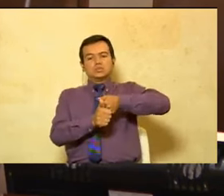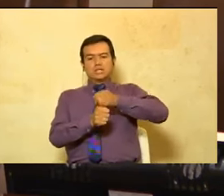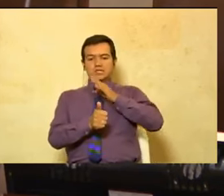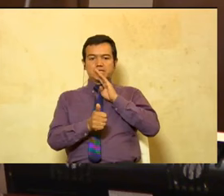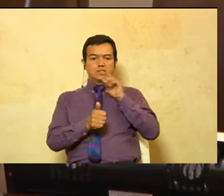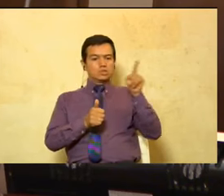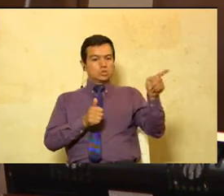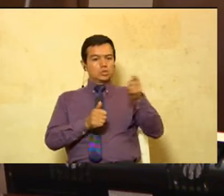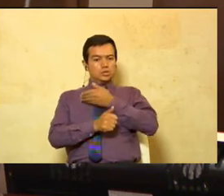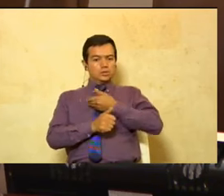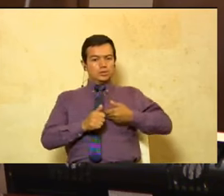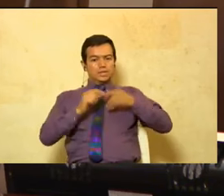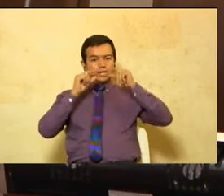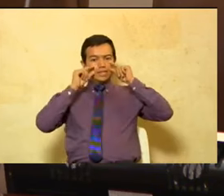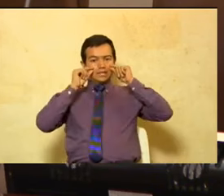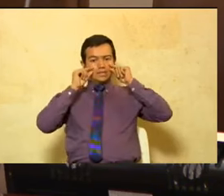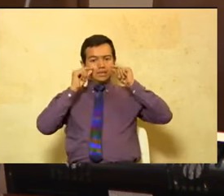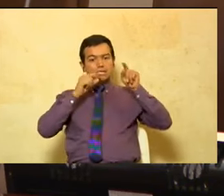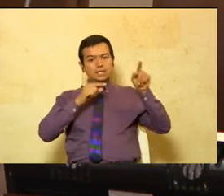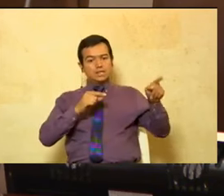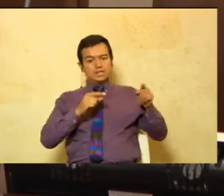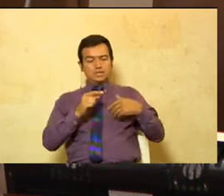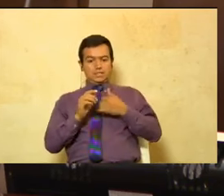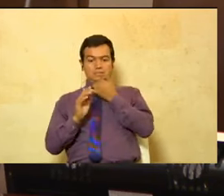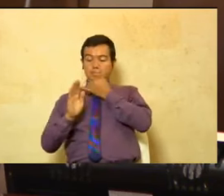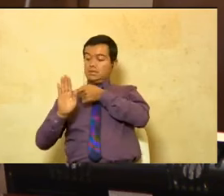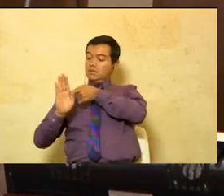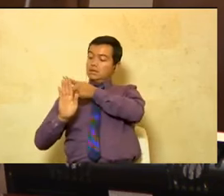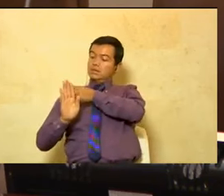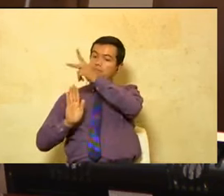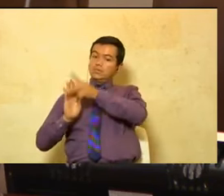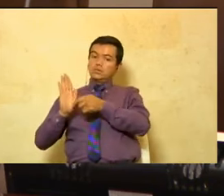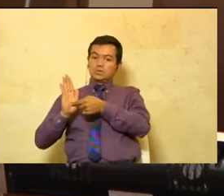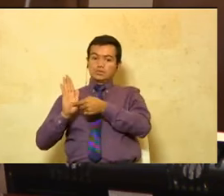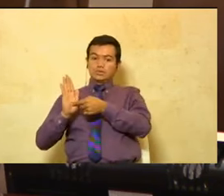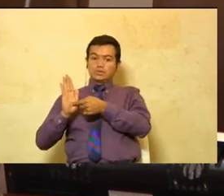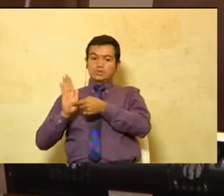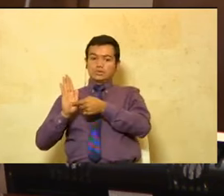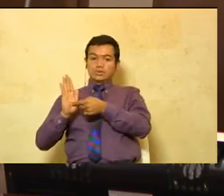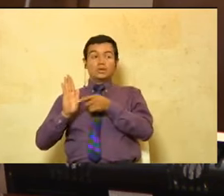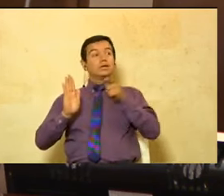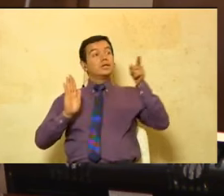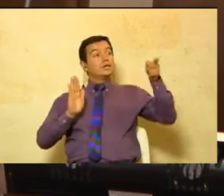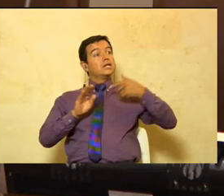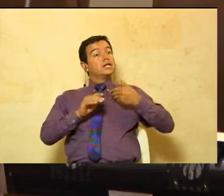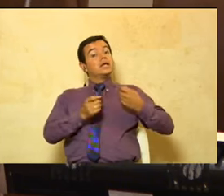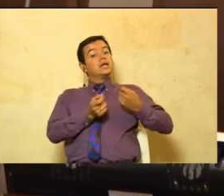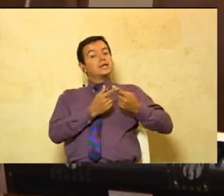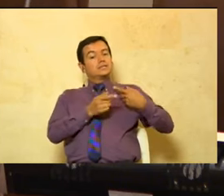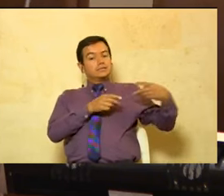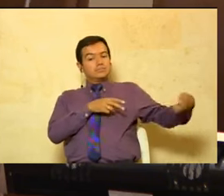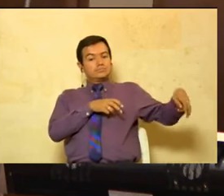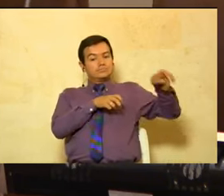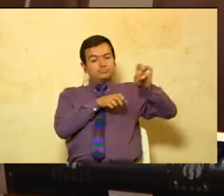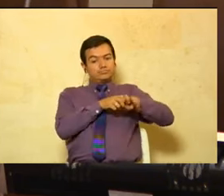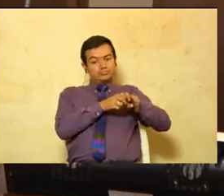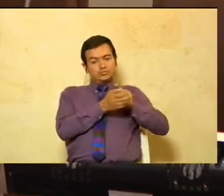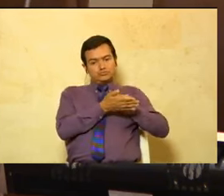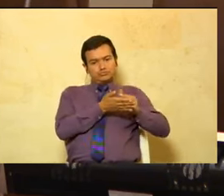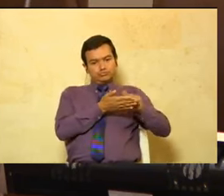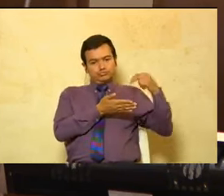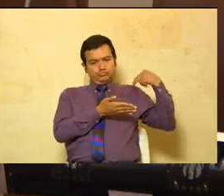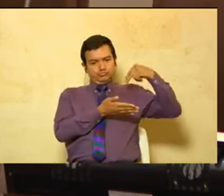presidente contra un proyecto en el que curiosamente conmigo é es coautor ese proyecto